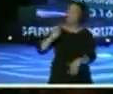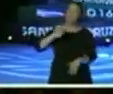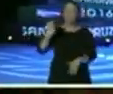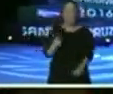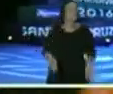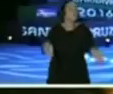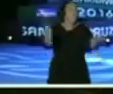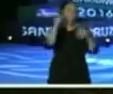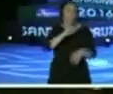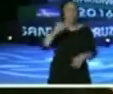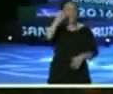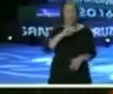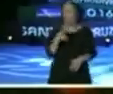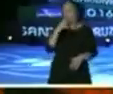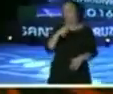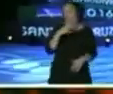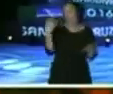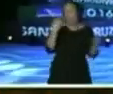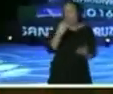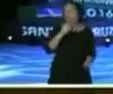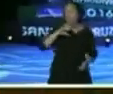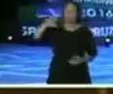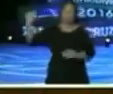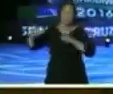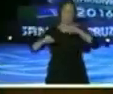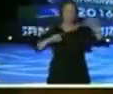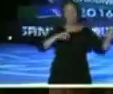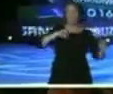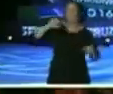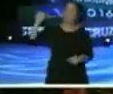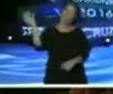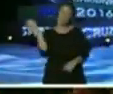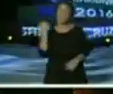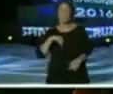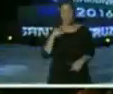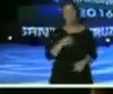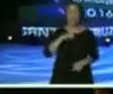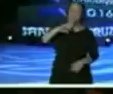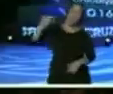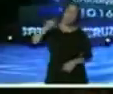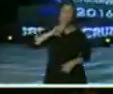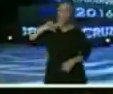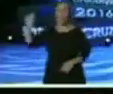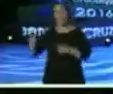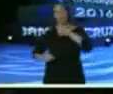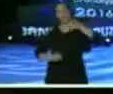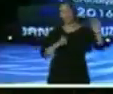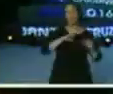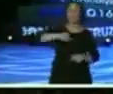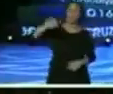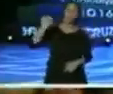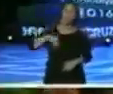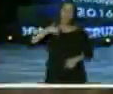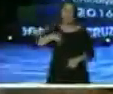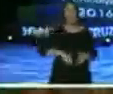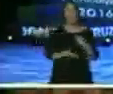¡Ustedes! Porque tenemos. ¡Muy bien! Y ya nos vamos, ya